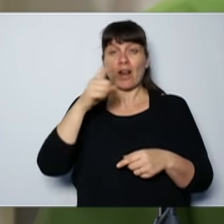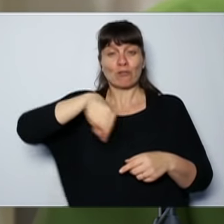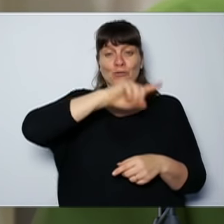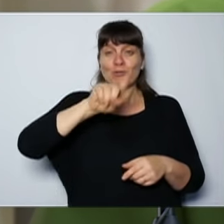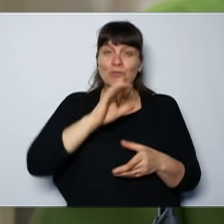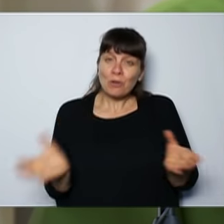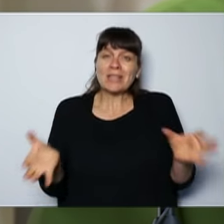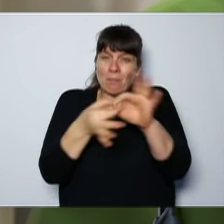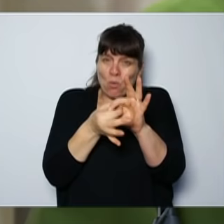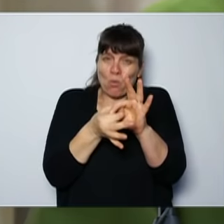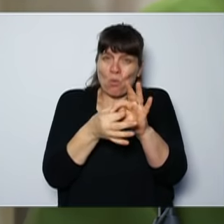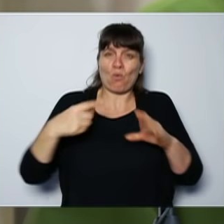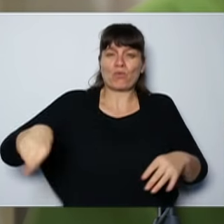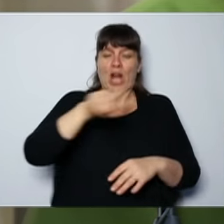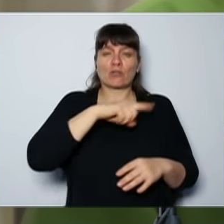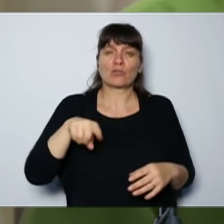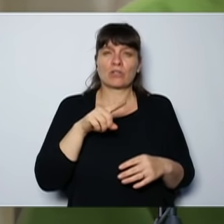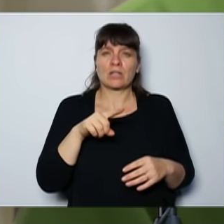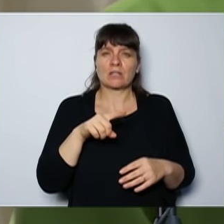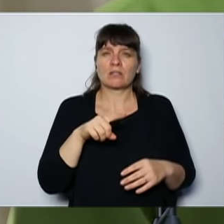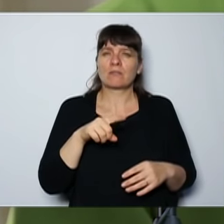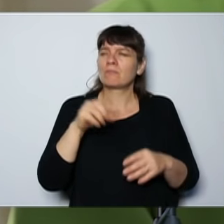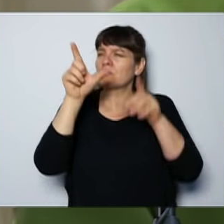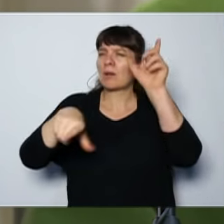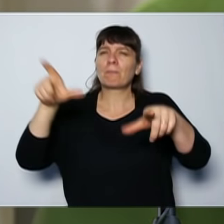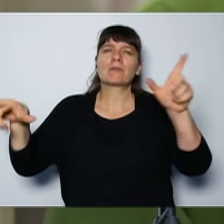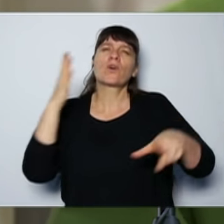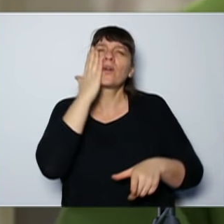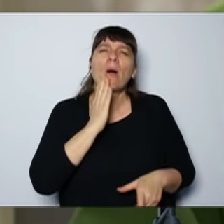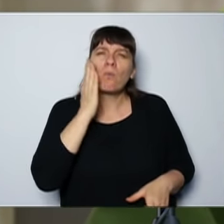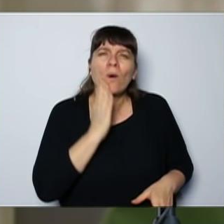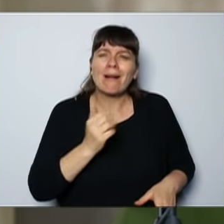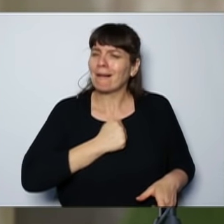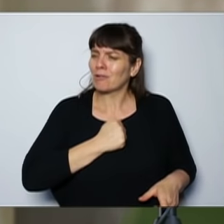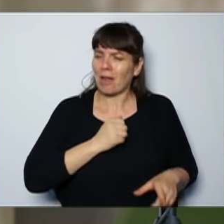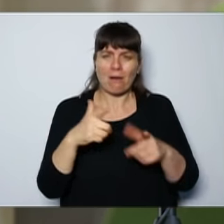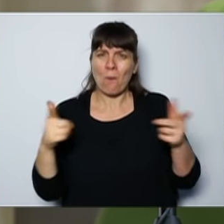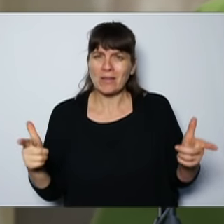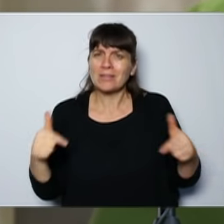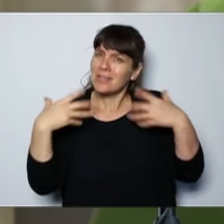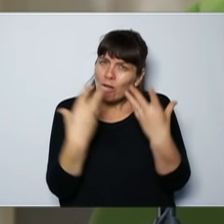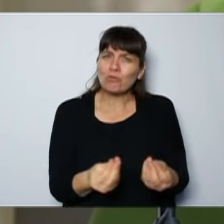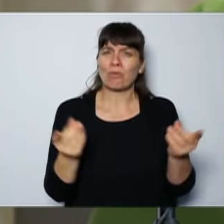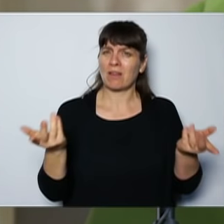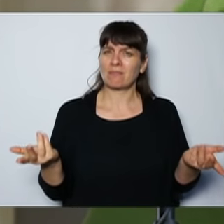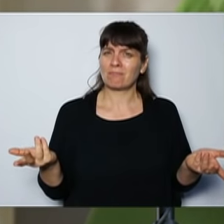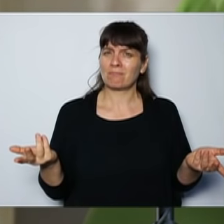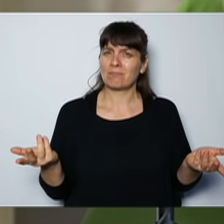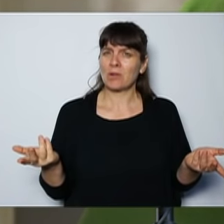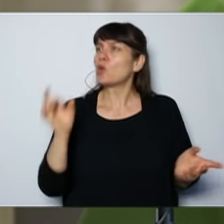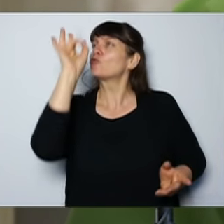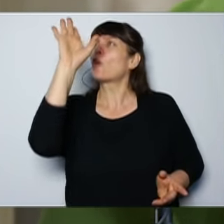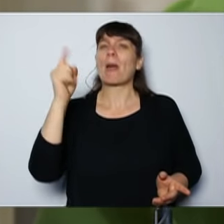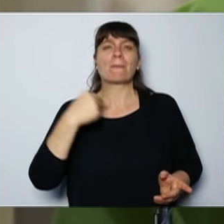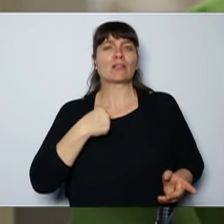con nosotros. ¿Cuánta gente buena, sin ser cristiana, hace bien en este mundo? ¿O acaso